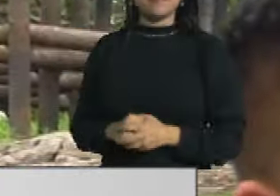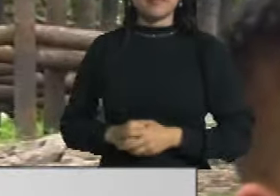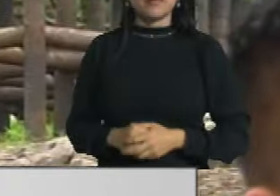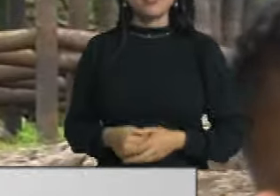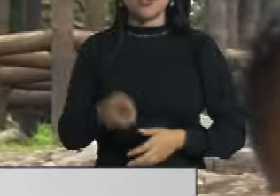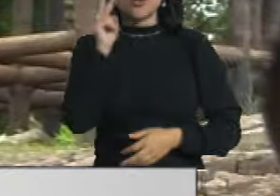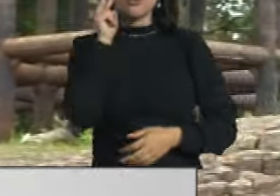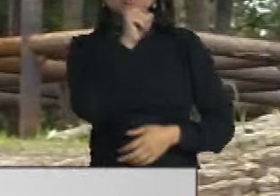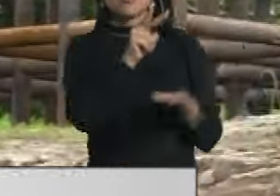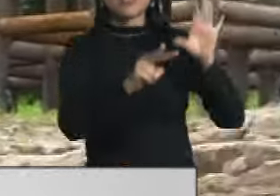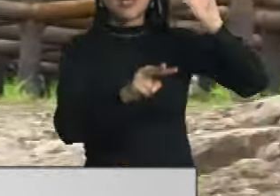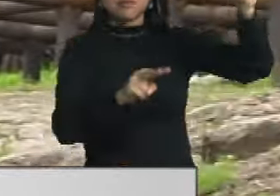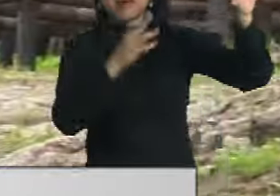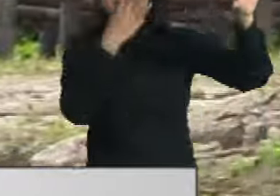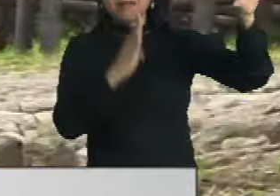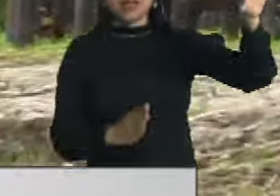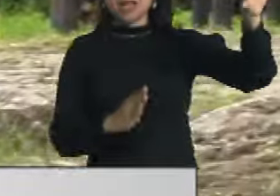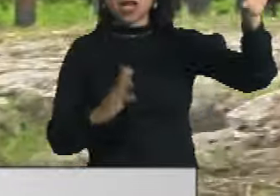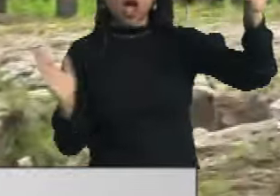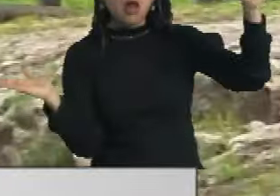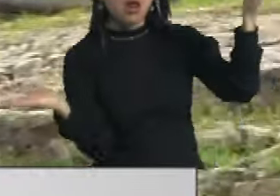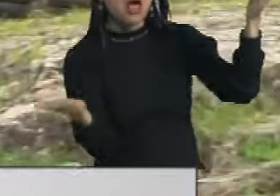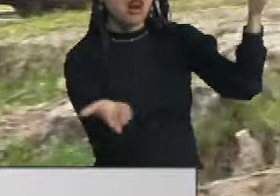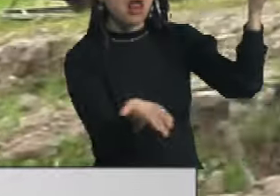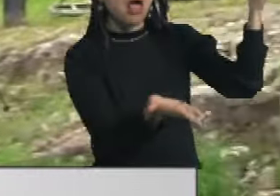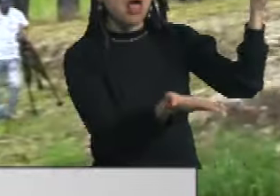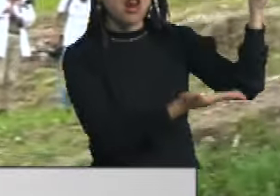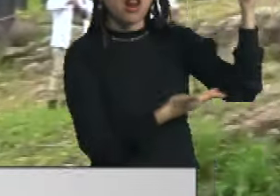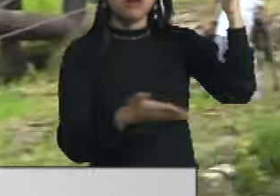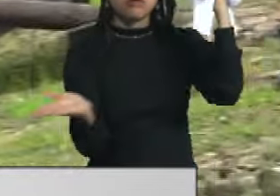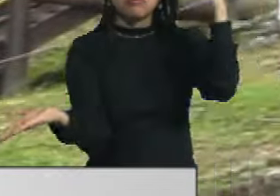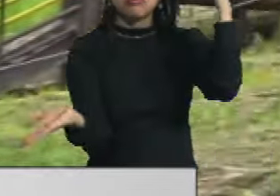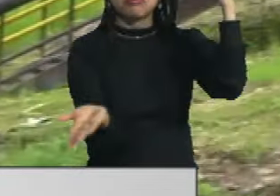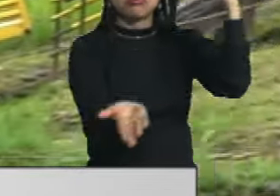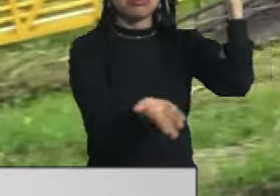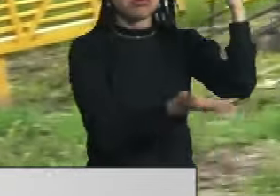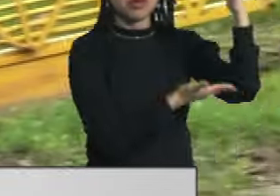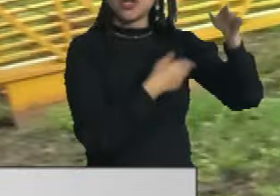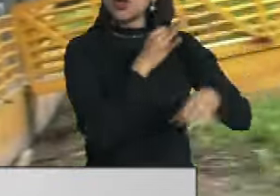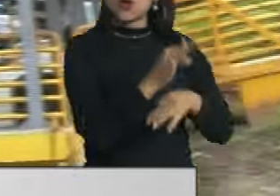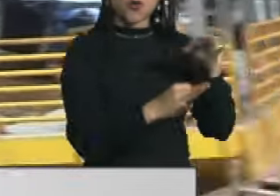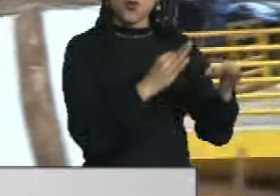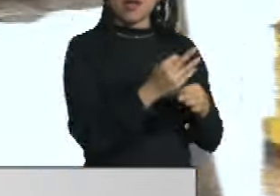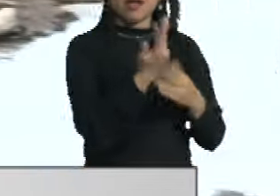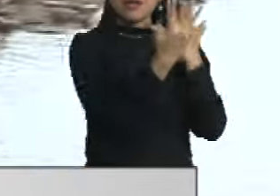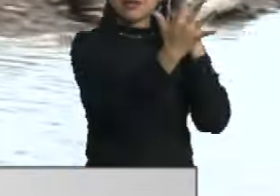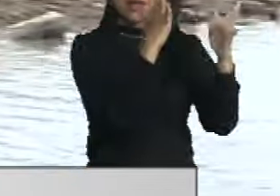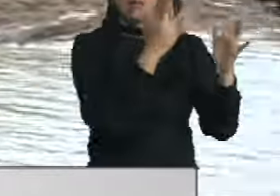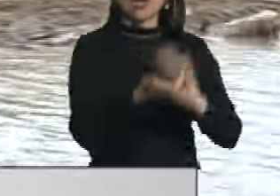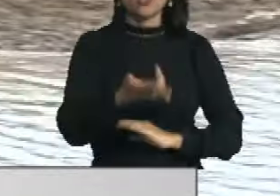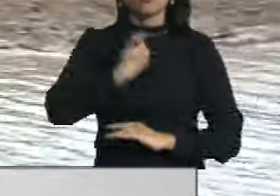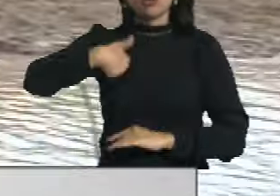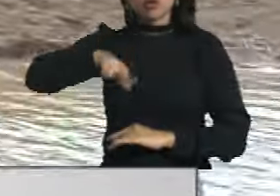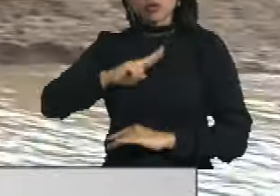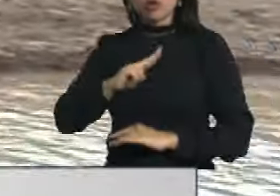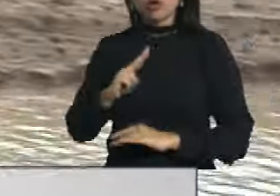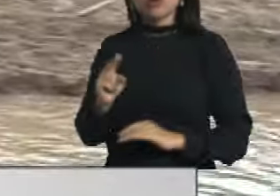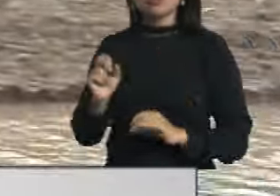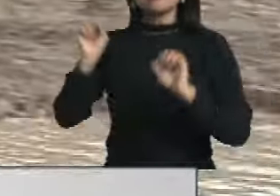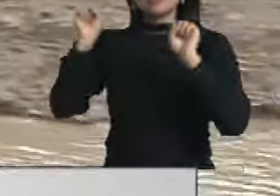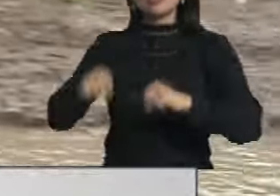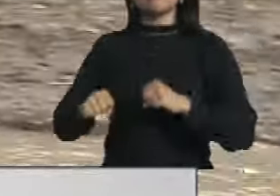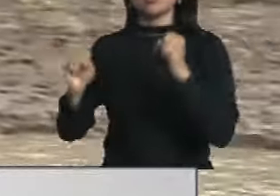en el manejo de la selva, en el cuidado de nuestros bosques, y ahí estamos viviendo nosotros todas